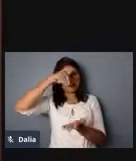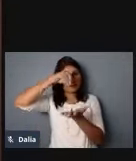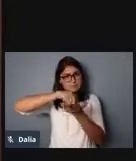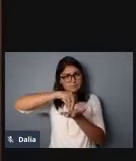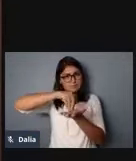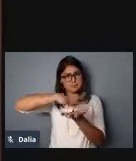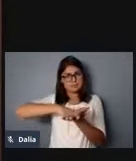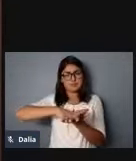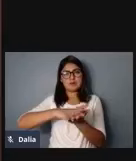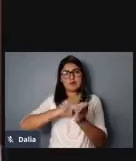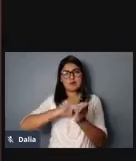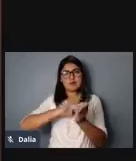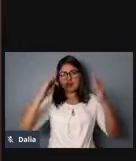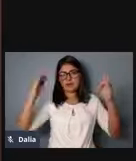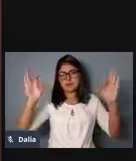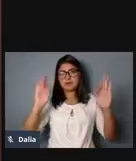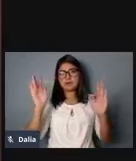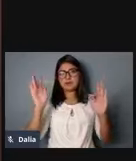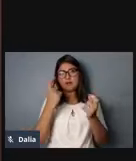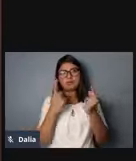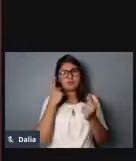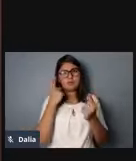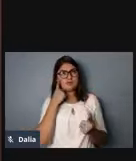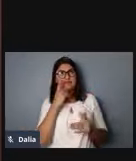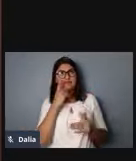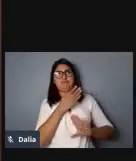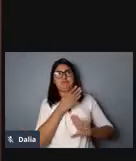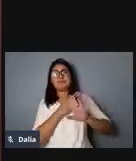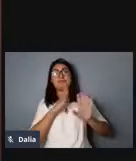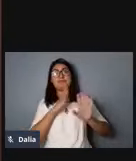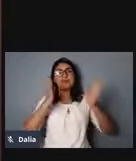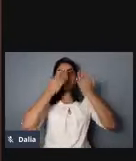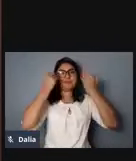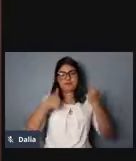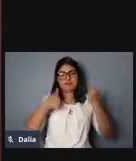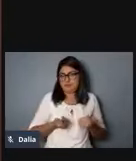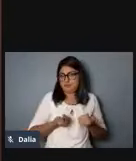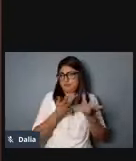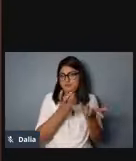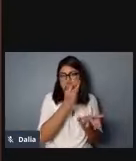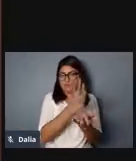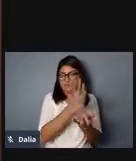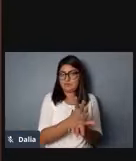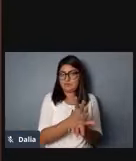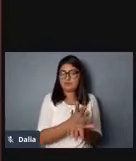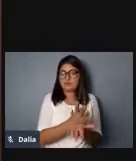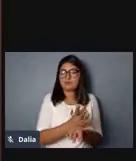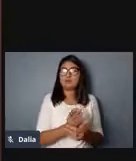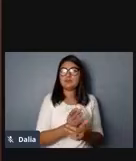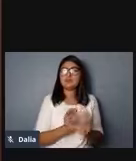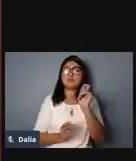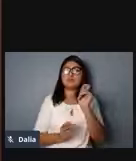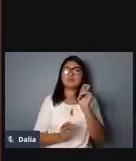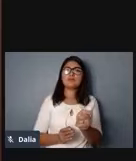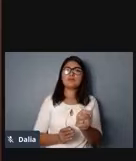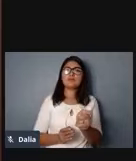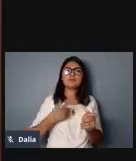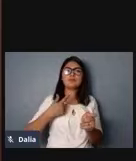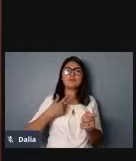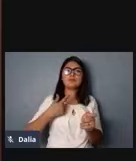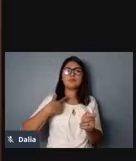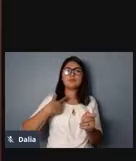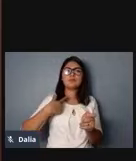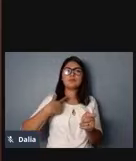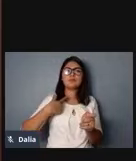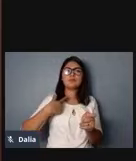tal vez va a sonar un poco agresiva o no, pero ¿hasta dónde estamos cansados o cansadas